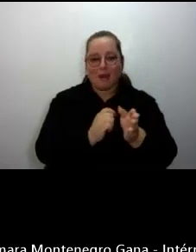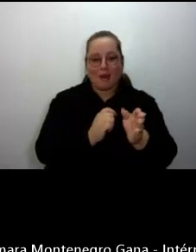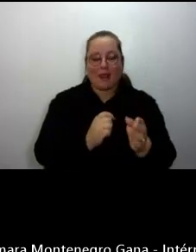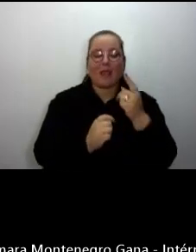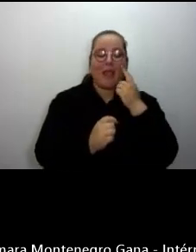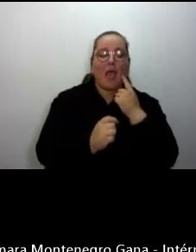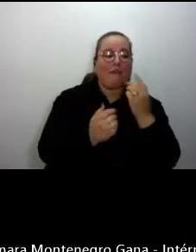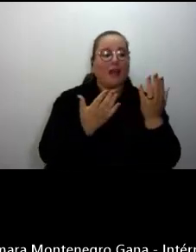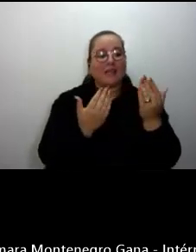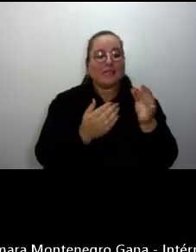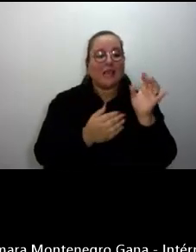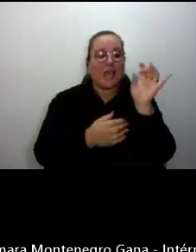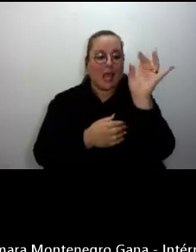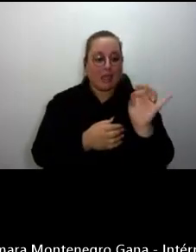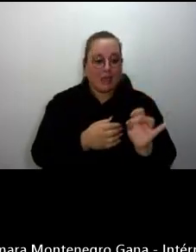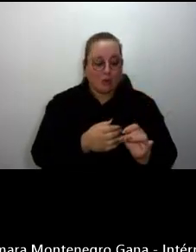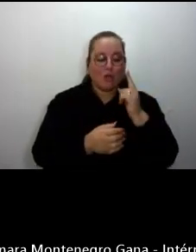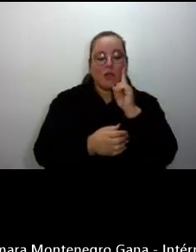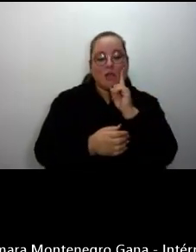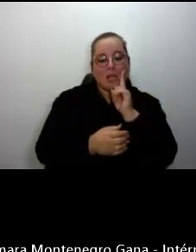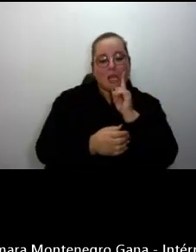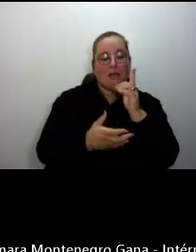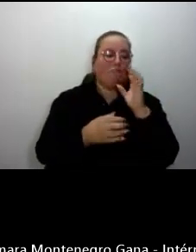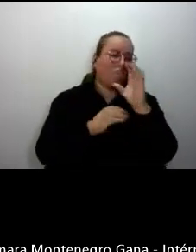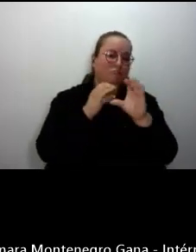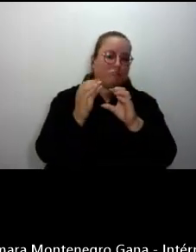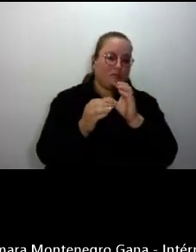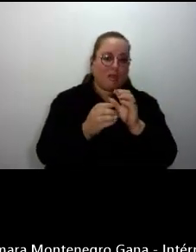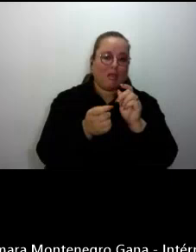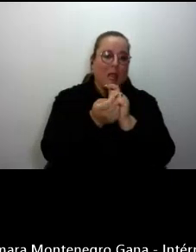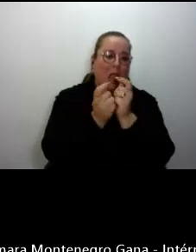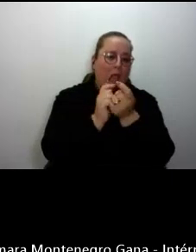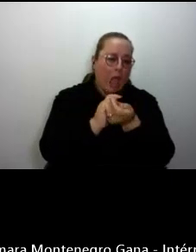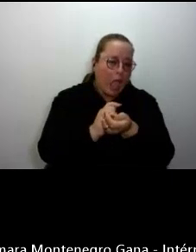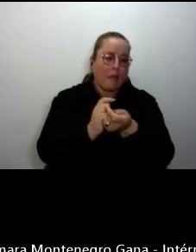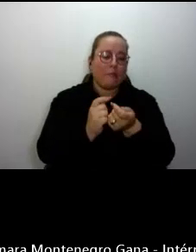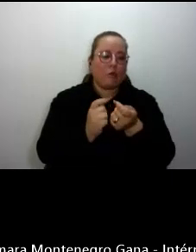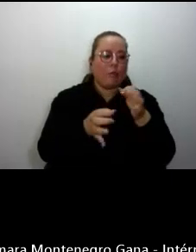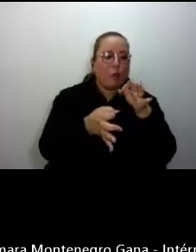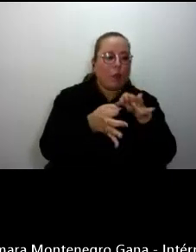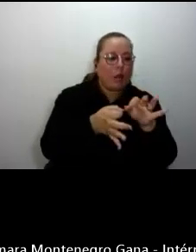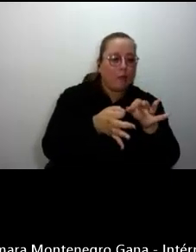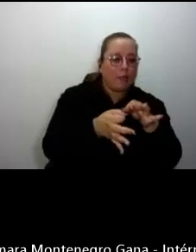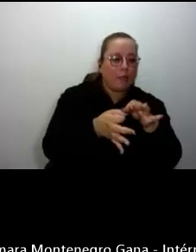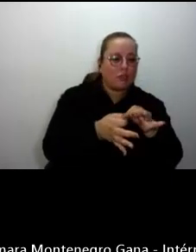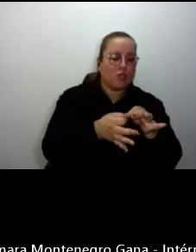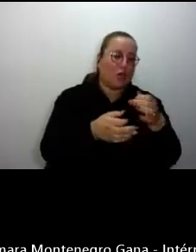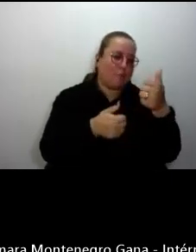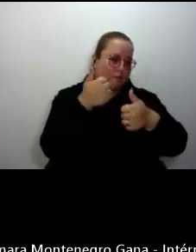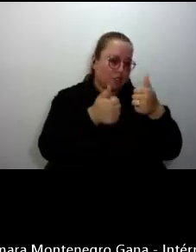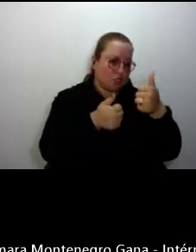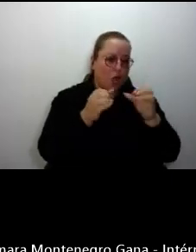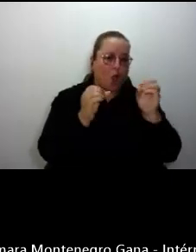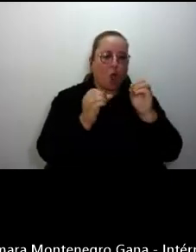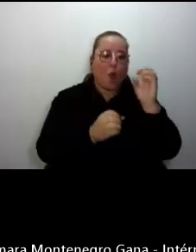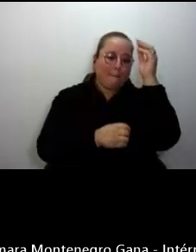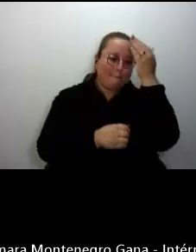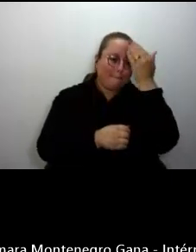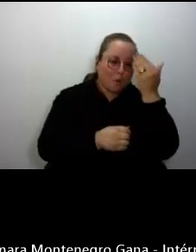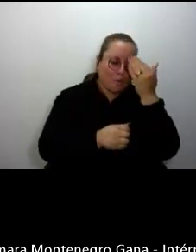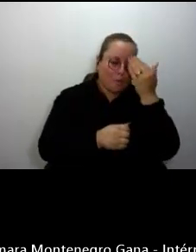vayan presentando, ya bien sea por el ciclo evolutivo, por recomendaciones de especialistas o por preocupaciones, ¿verdad?, por parte